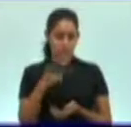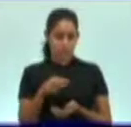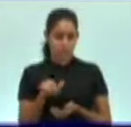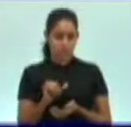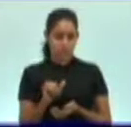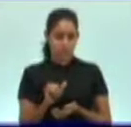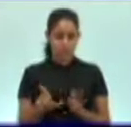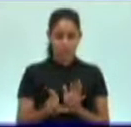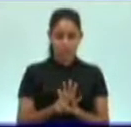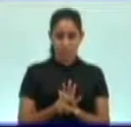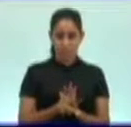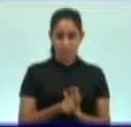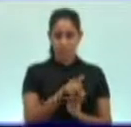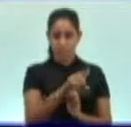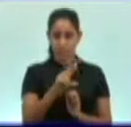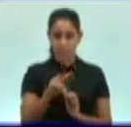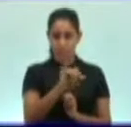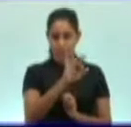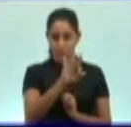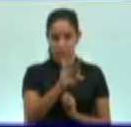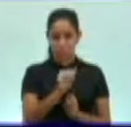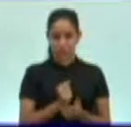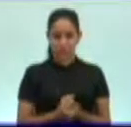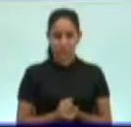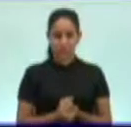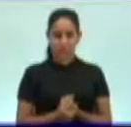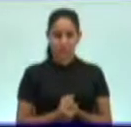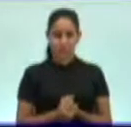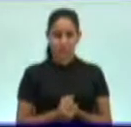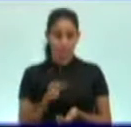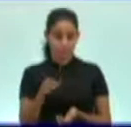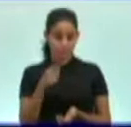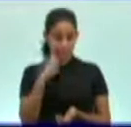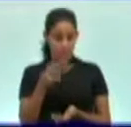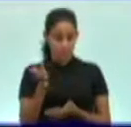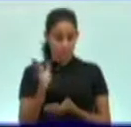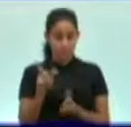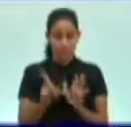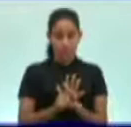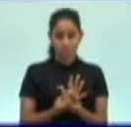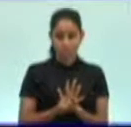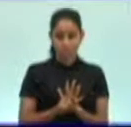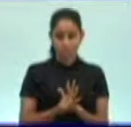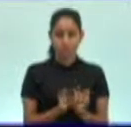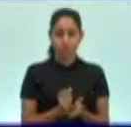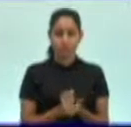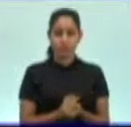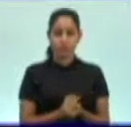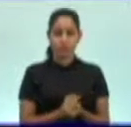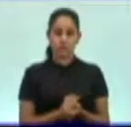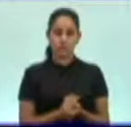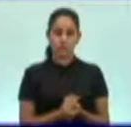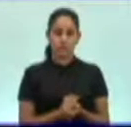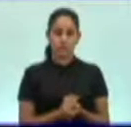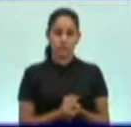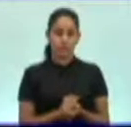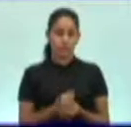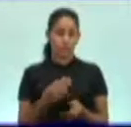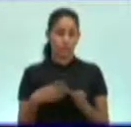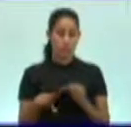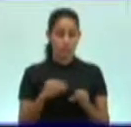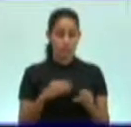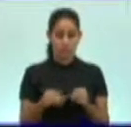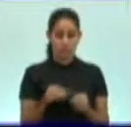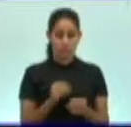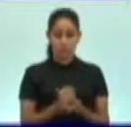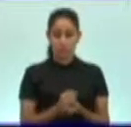número 128. Esta ley, desde sus disposiciones